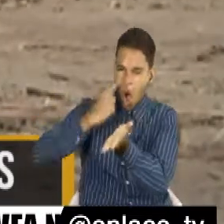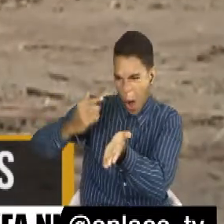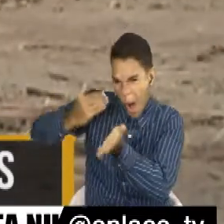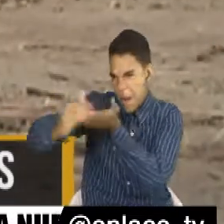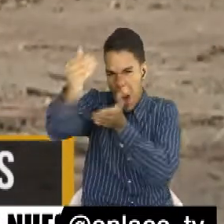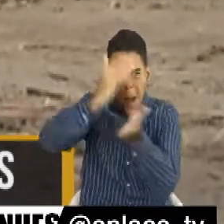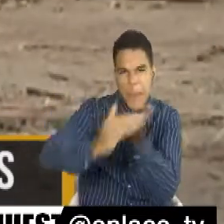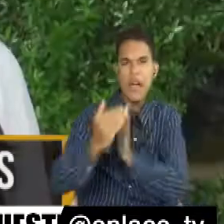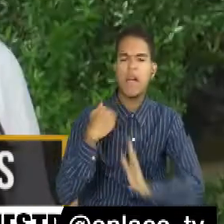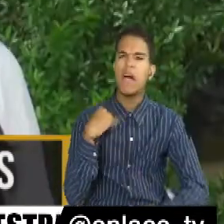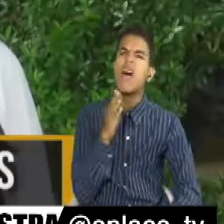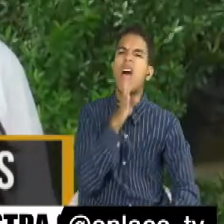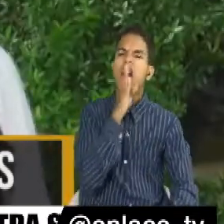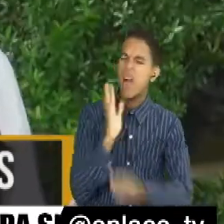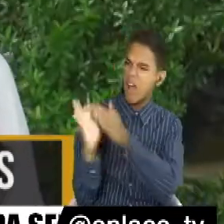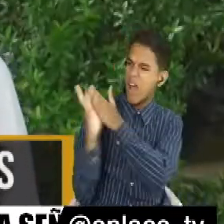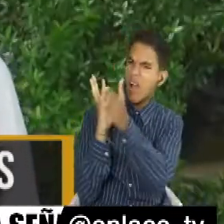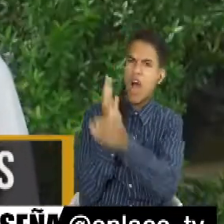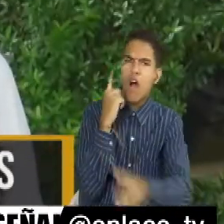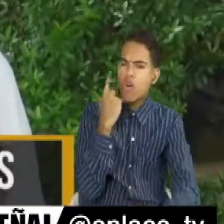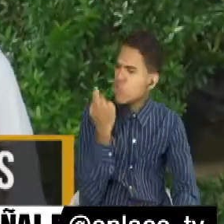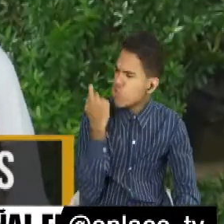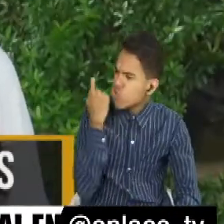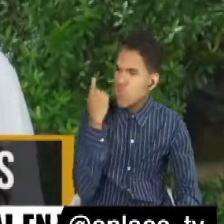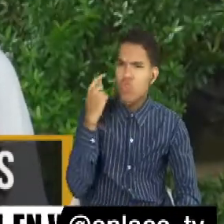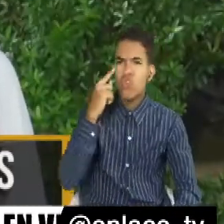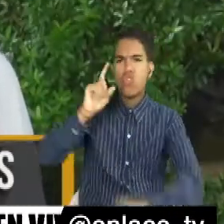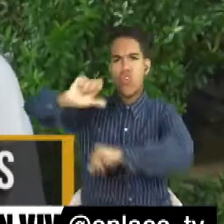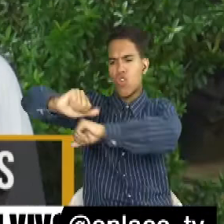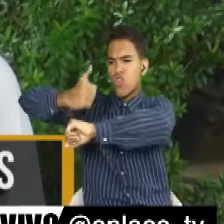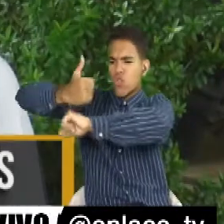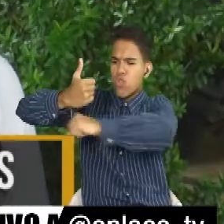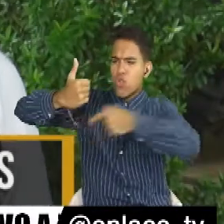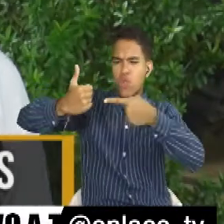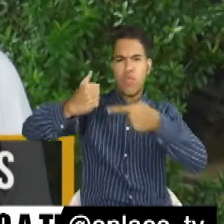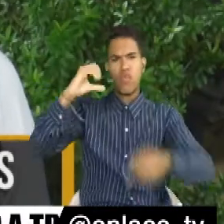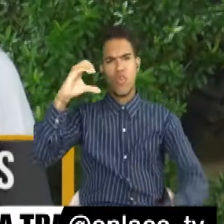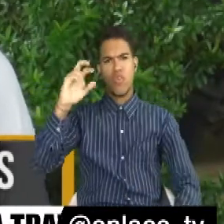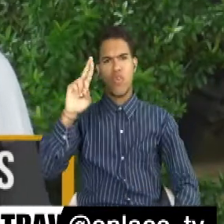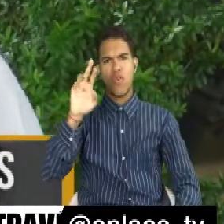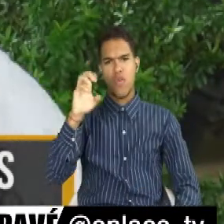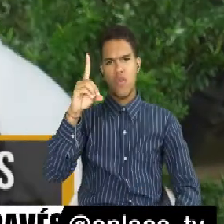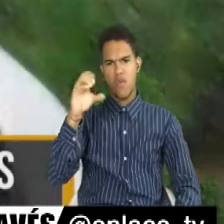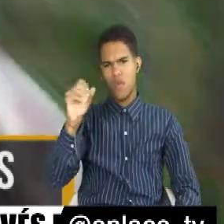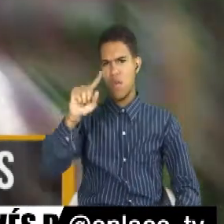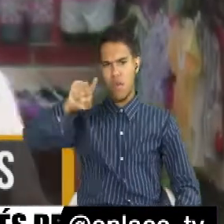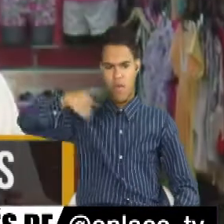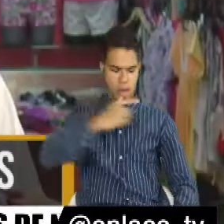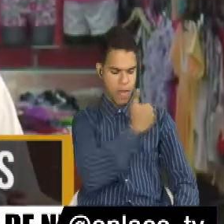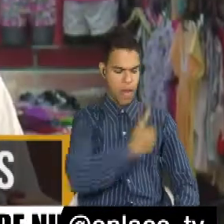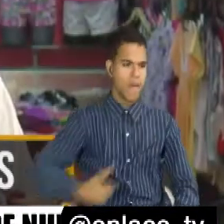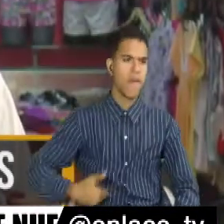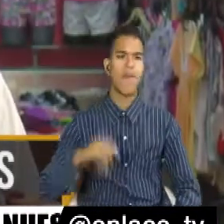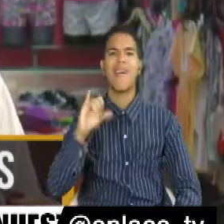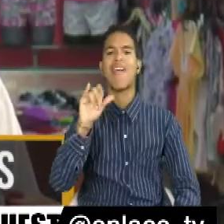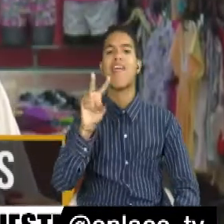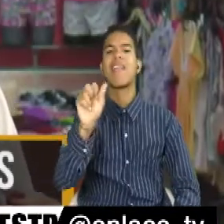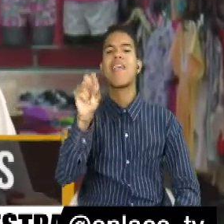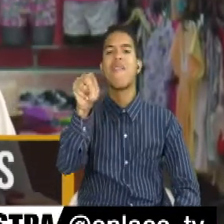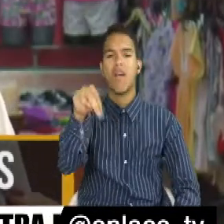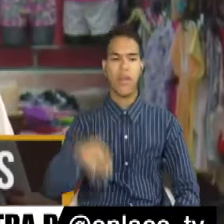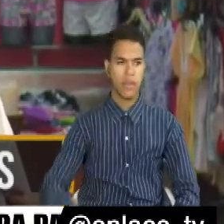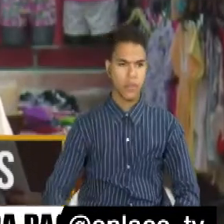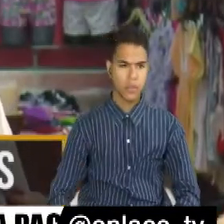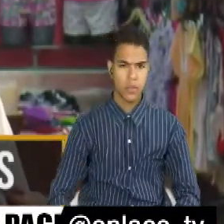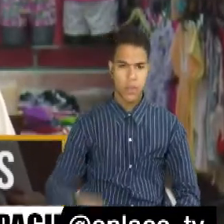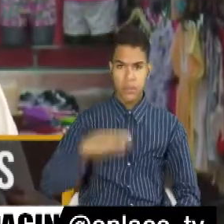dio a conocer en las últimas horas el director de Credos, el presidente de Credos más bien, Iván Madero. Pero igualmente también las